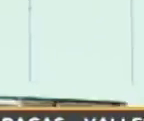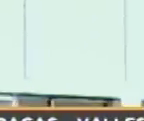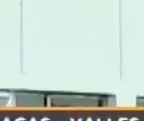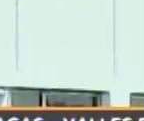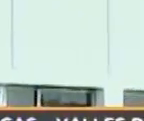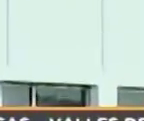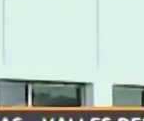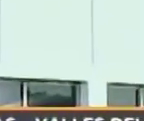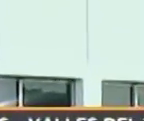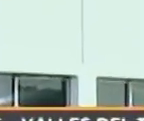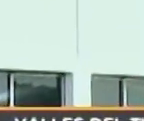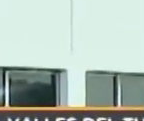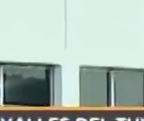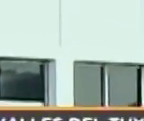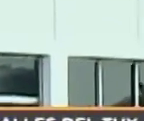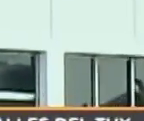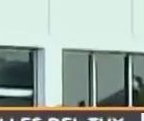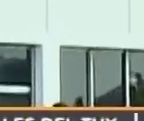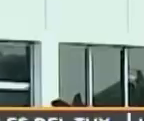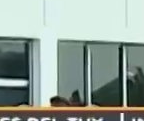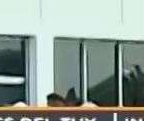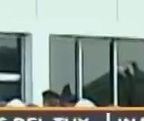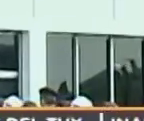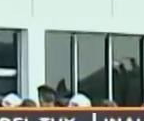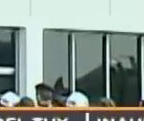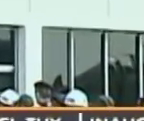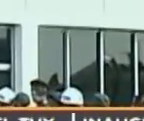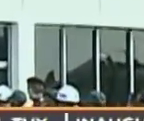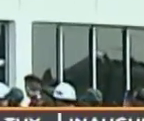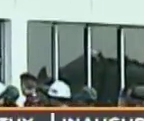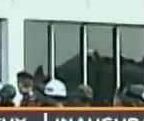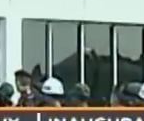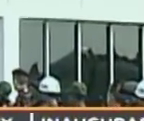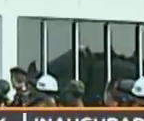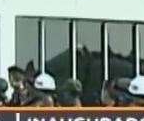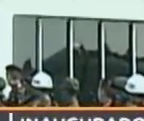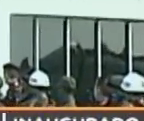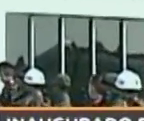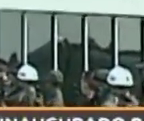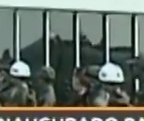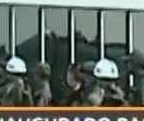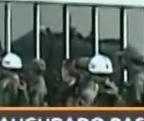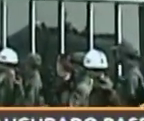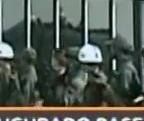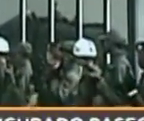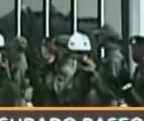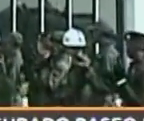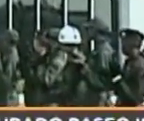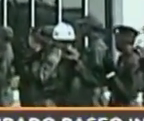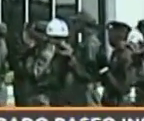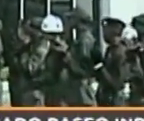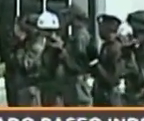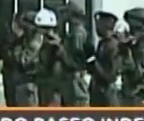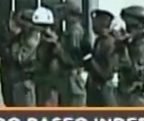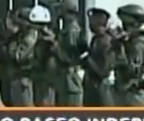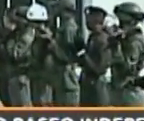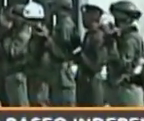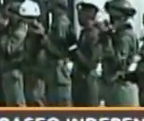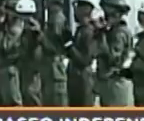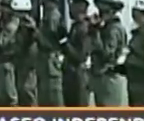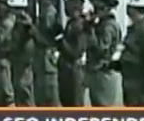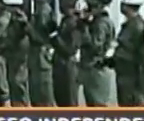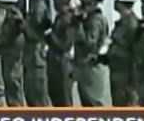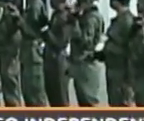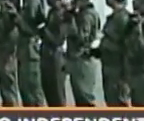Miguel Díaz-Canel, con más de 600 de los votos que participan en la Asamblea Nacional Popular de la República de Cuba.